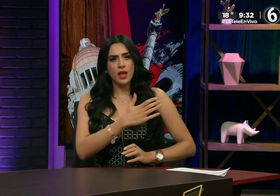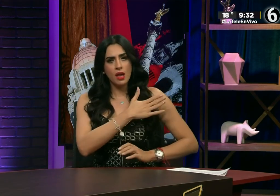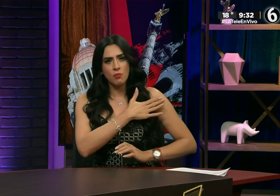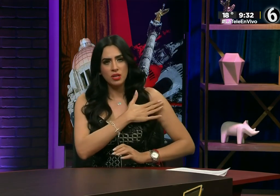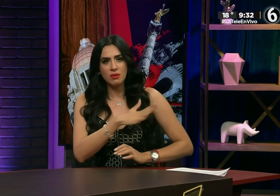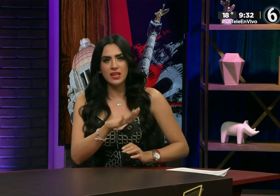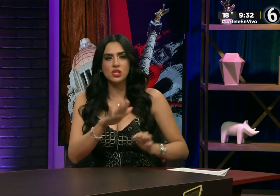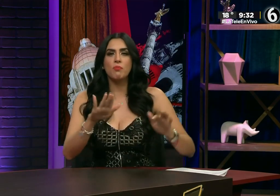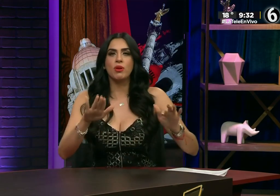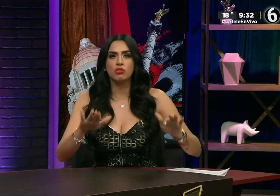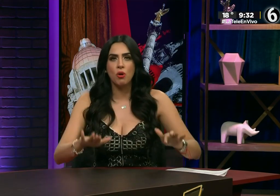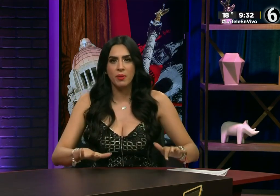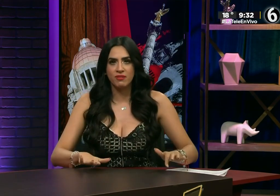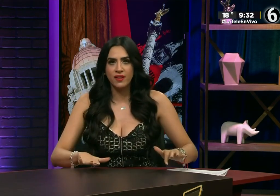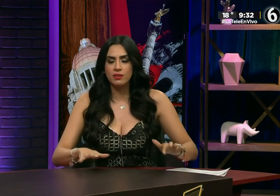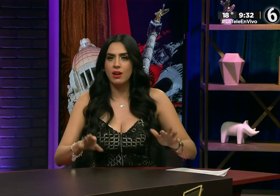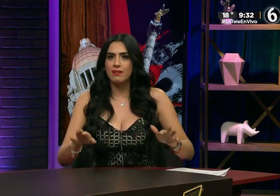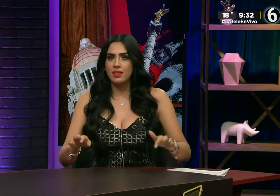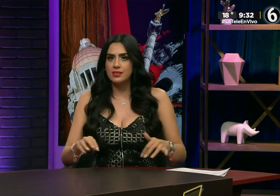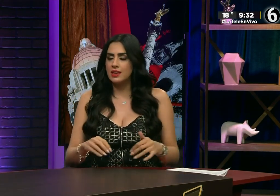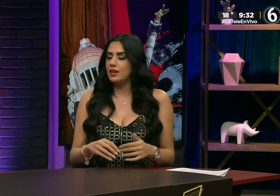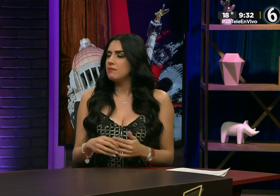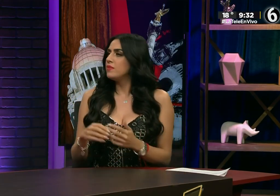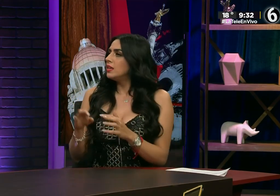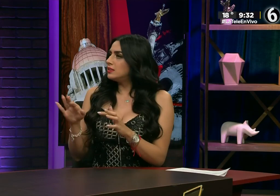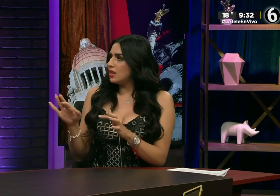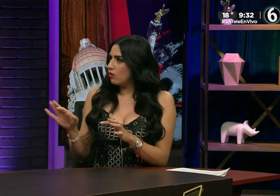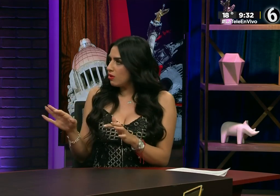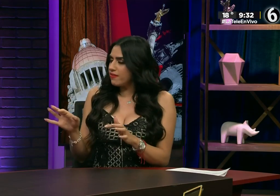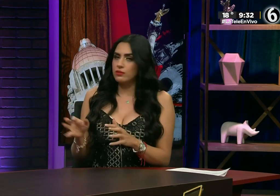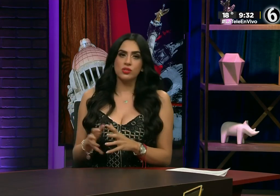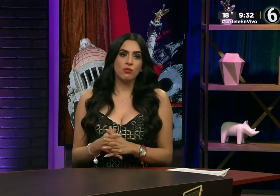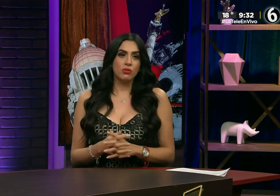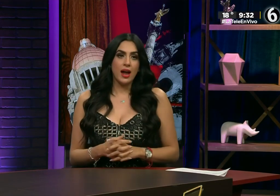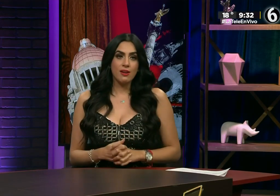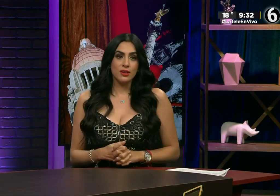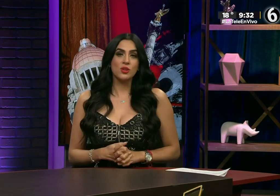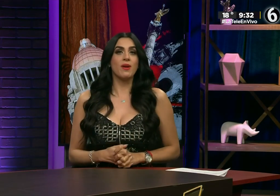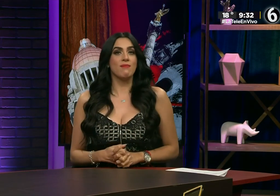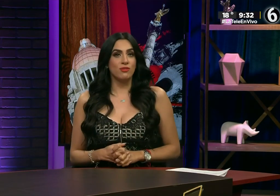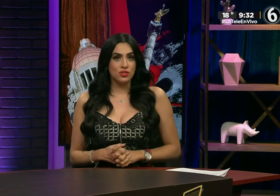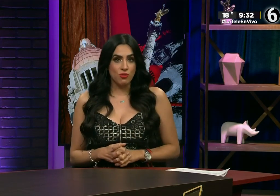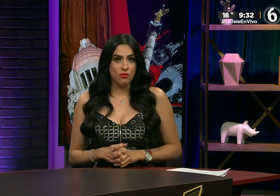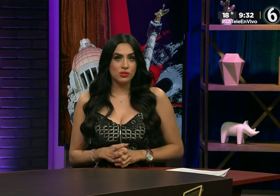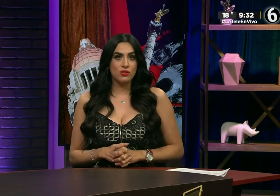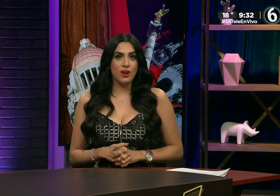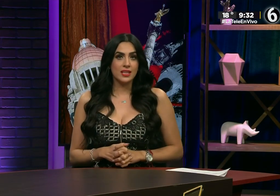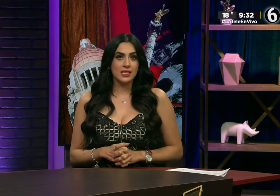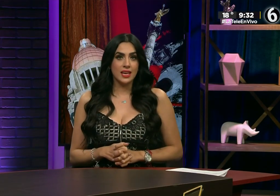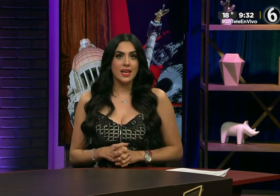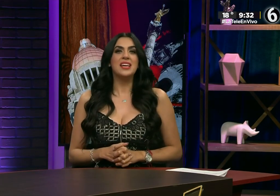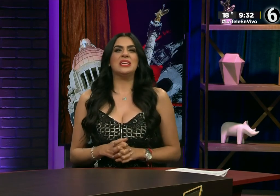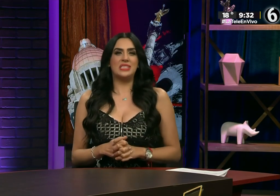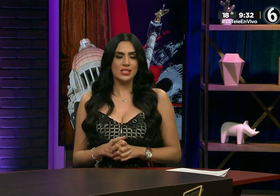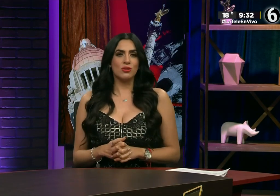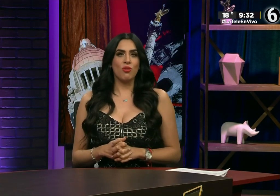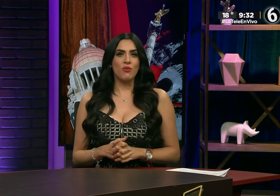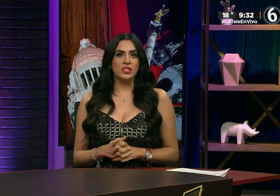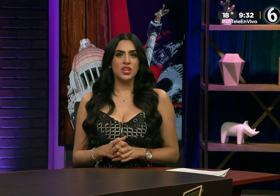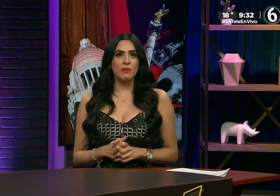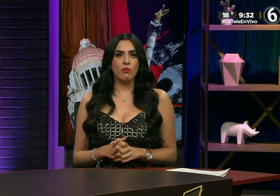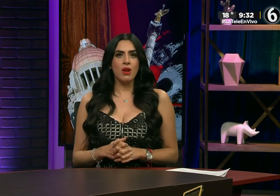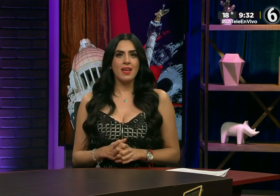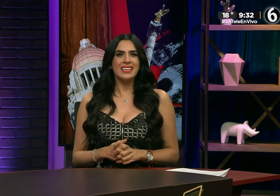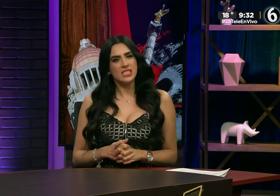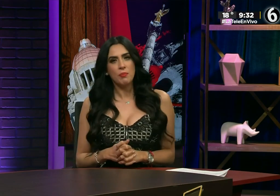acompañarnos. Me duele un poquito el brazo, pero todo perfecto. La verdad es que sin ningún efecto secundario, eso me da mucho gusto. Así que ya soy toda